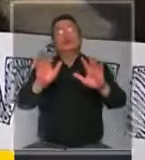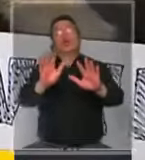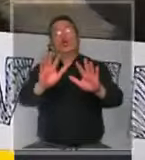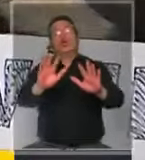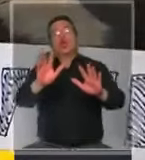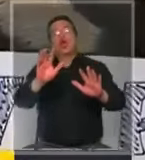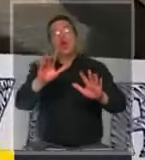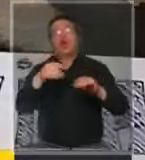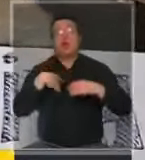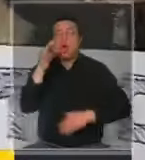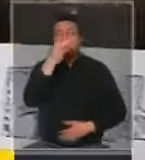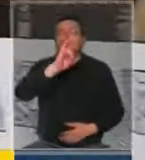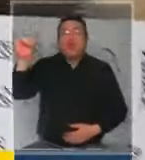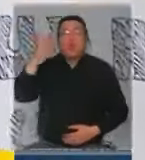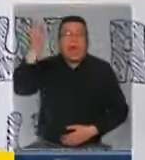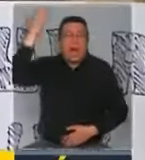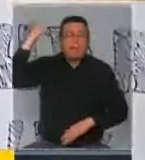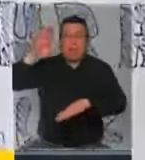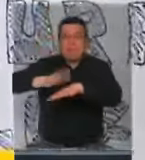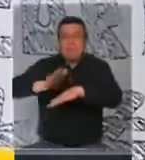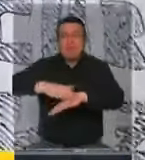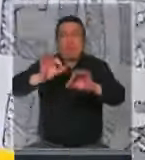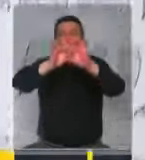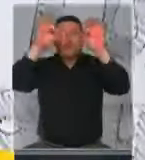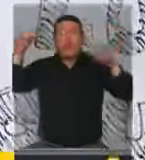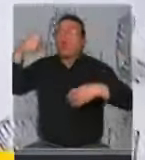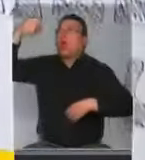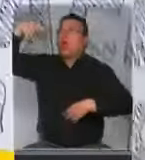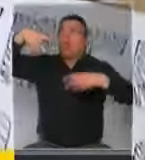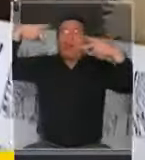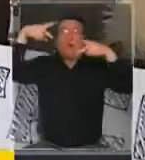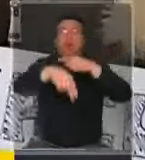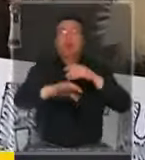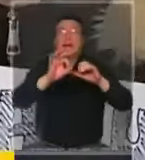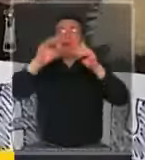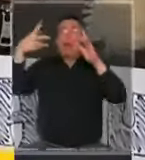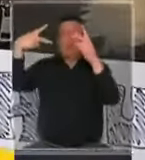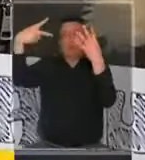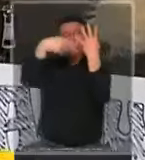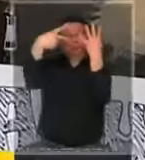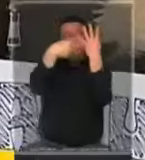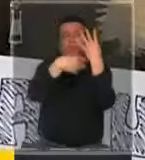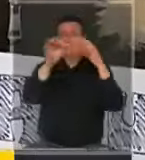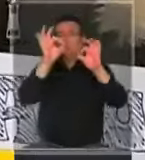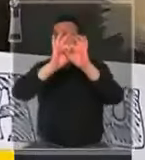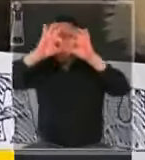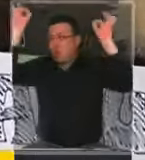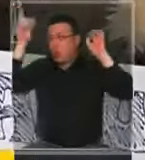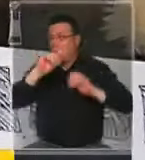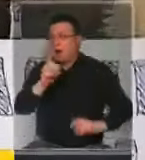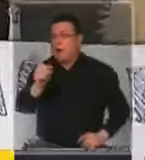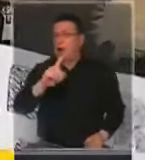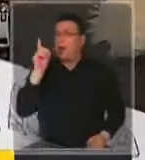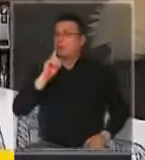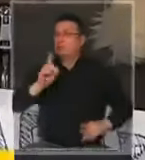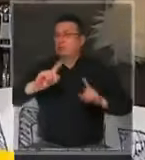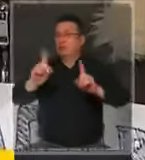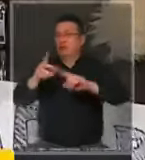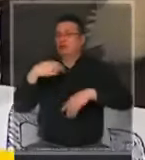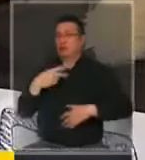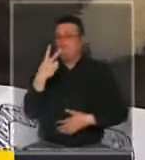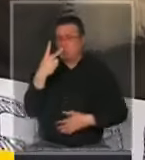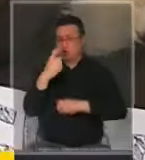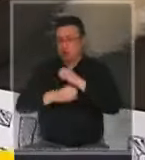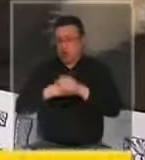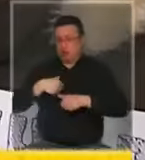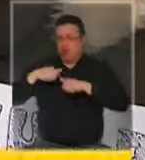Nosotros nunca lo han hecho, nunca han pedido permiso, nunca han cortado la luz por sacar una rama. Nunca lo han hecho, llevo 21 años en el